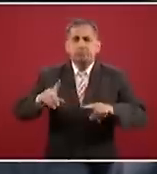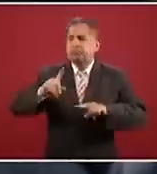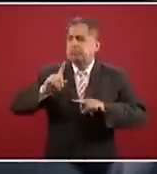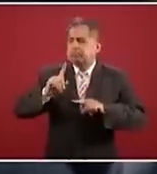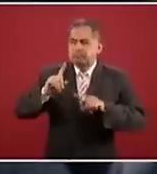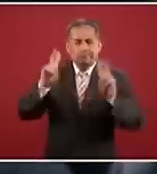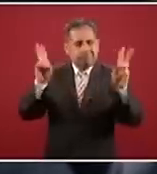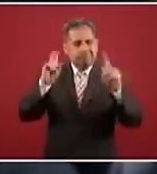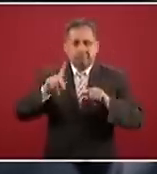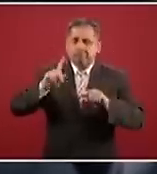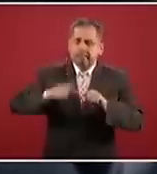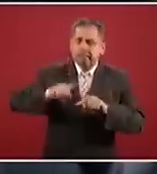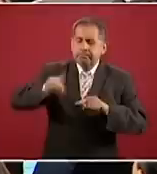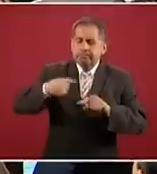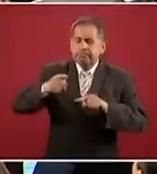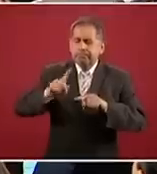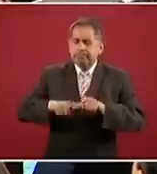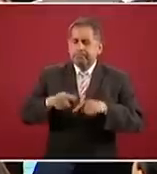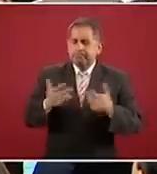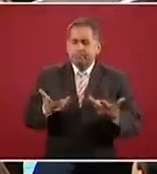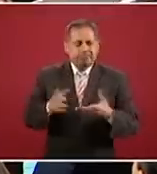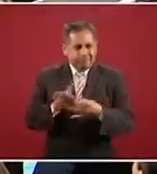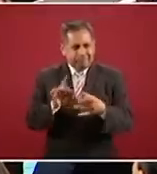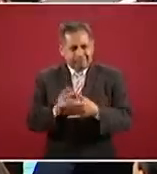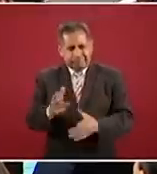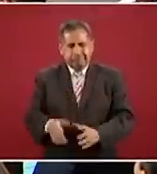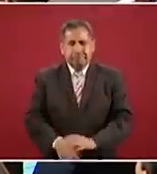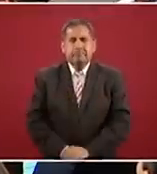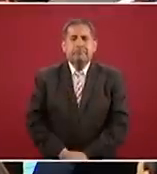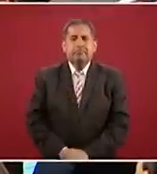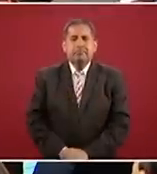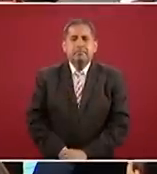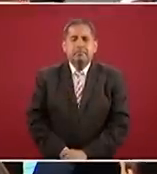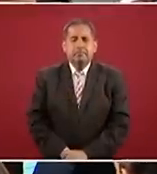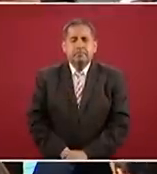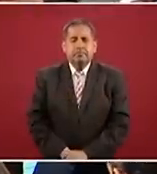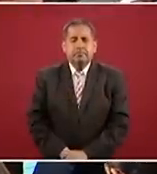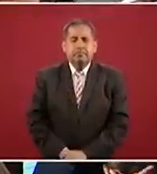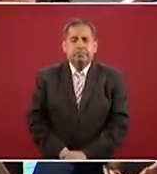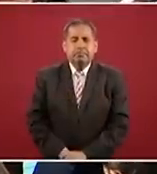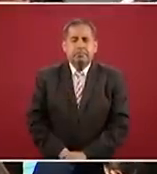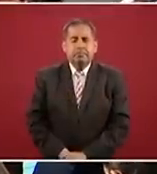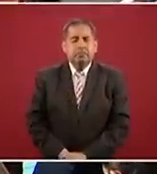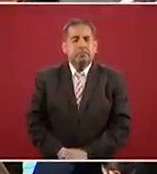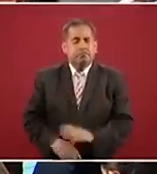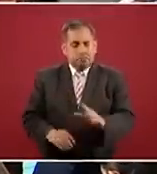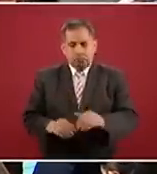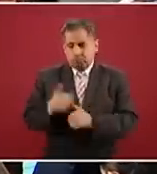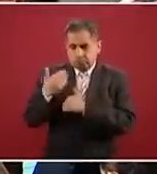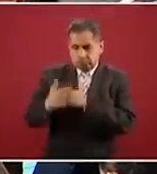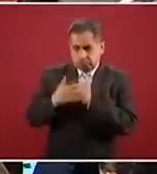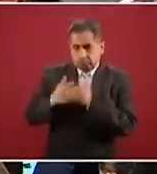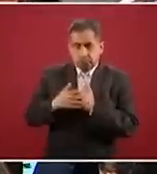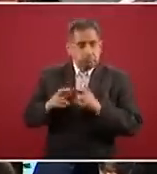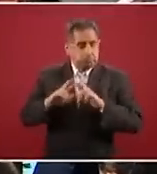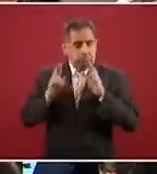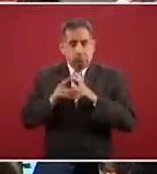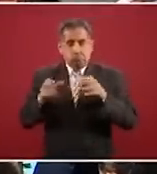nos presentó hoy? Gracias. Bueno, vamos a tener una reunión con los gobernadores en